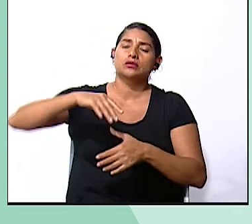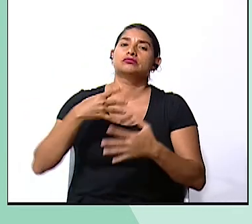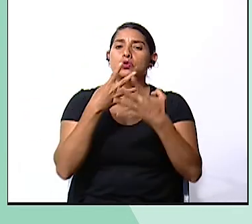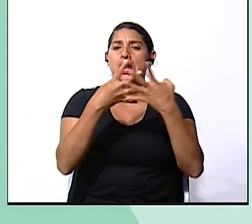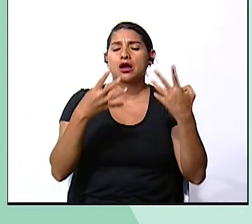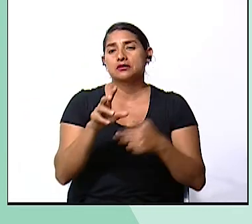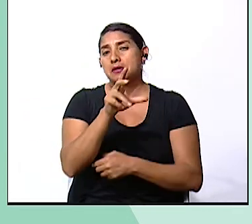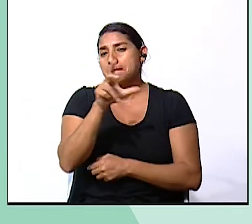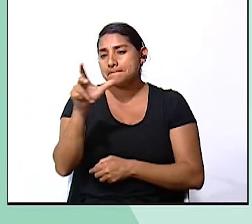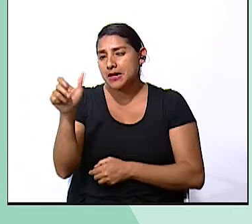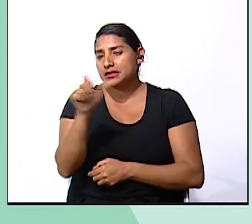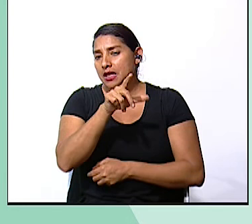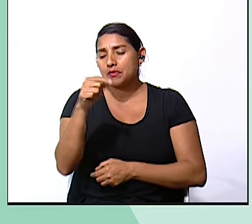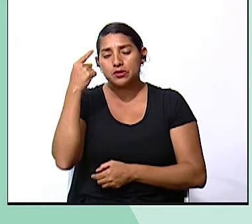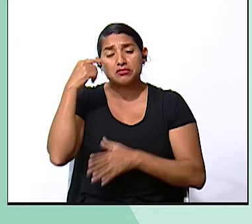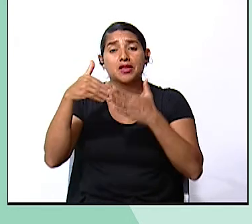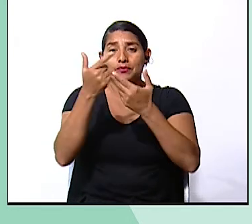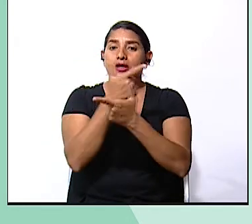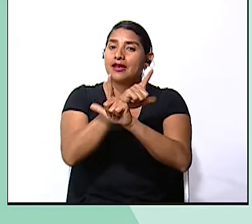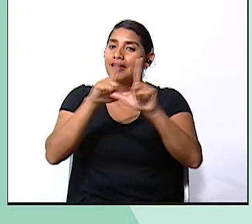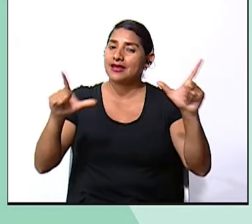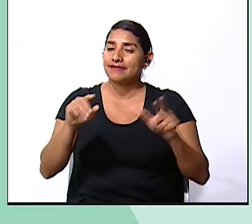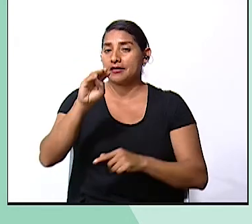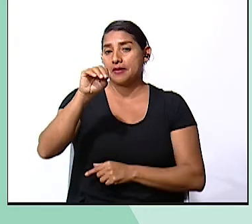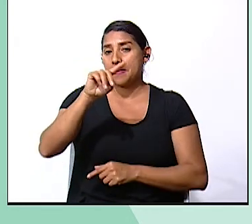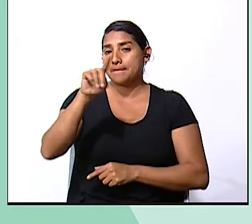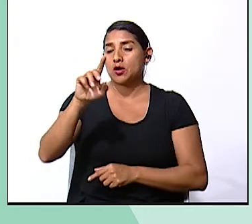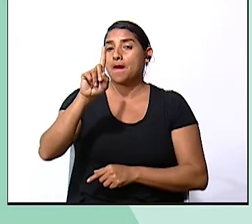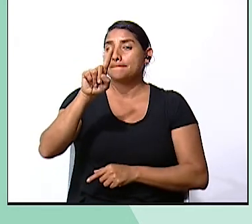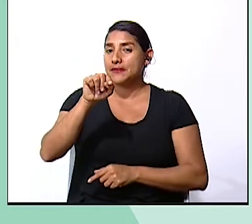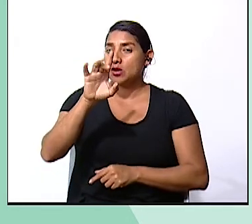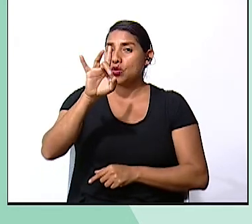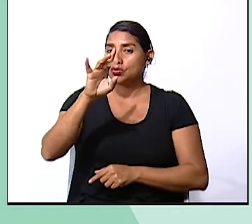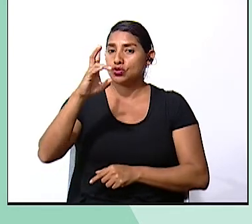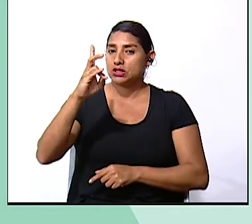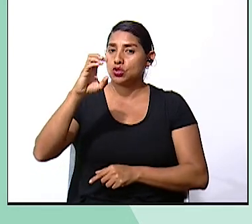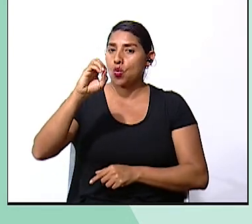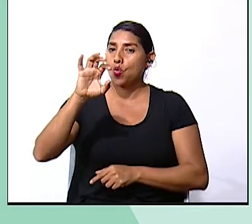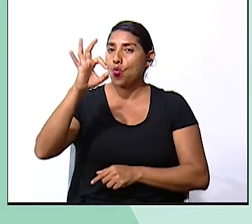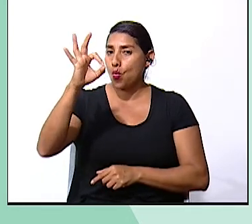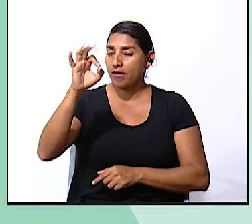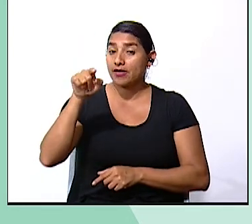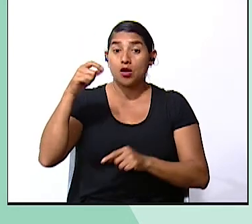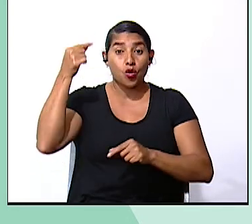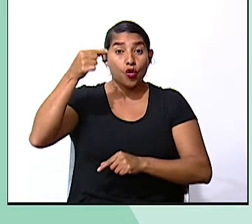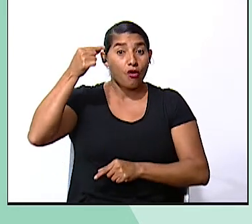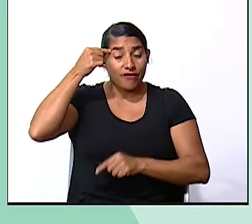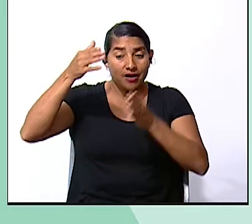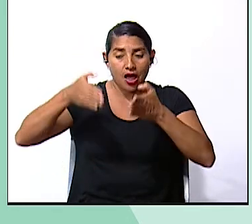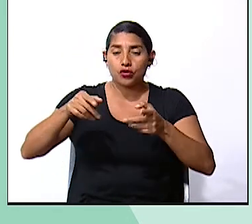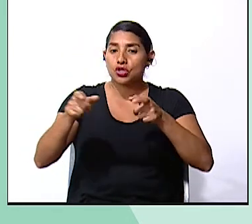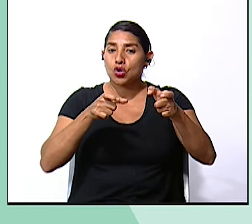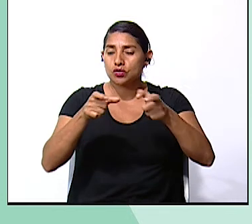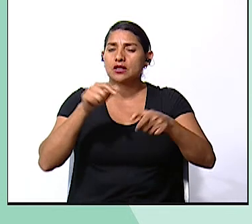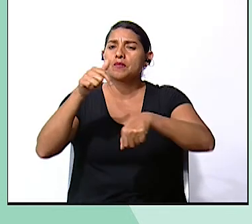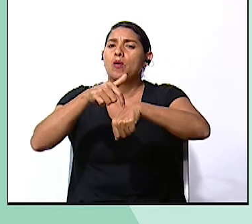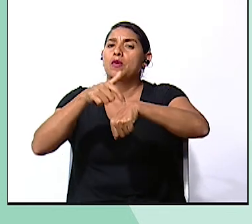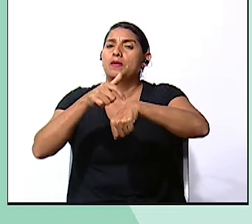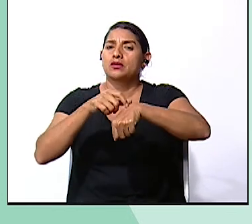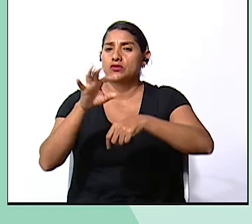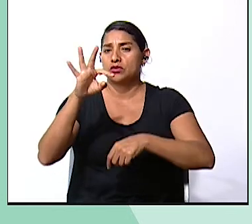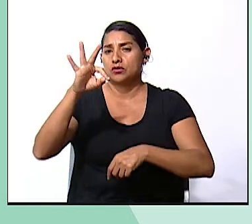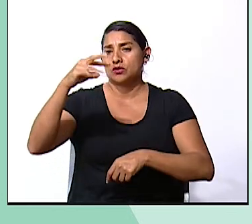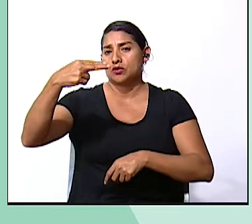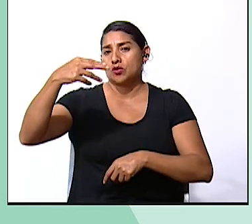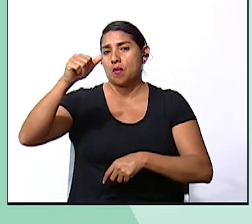varios meses y recobré mi libertad en marzo de 1809. El gobernador de Costa Rica en aquel momento, Tomás